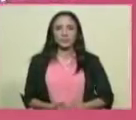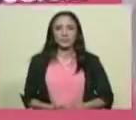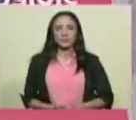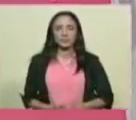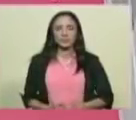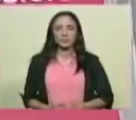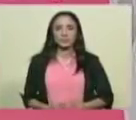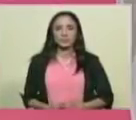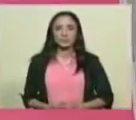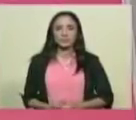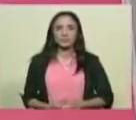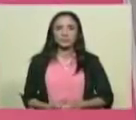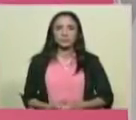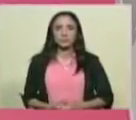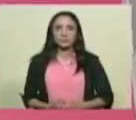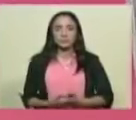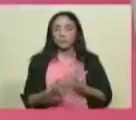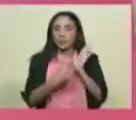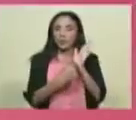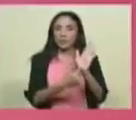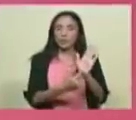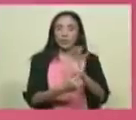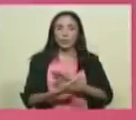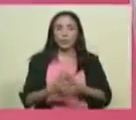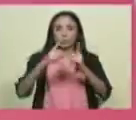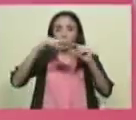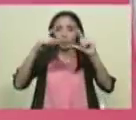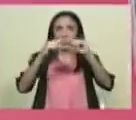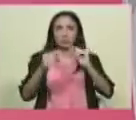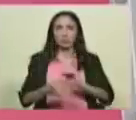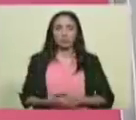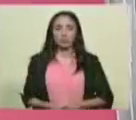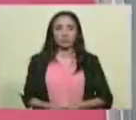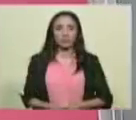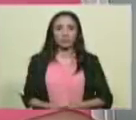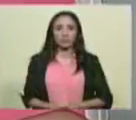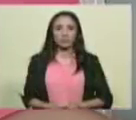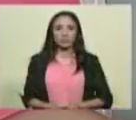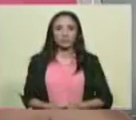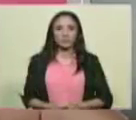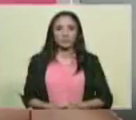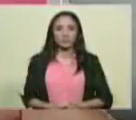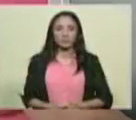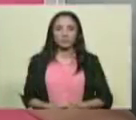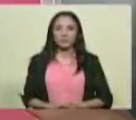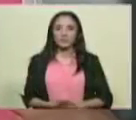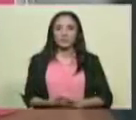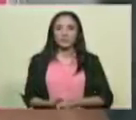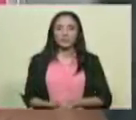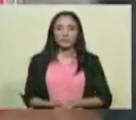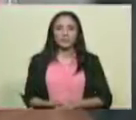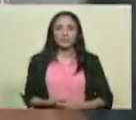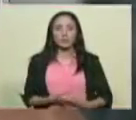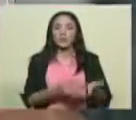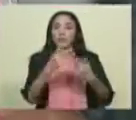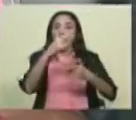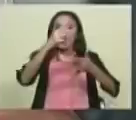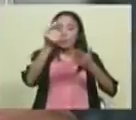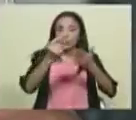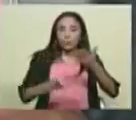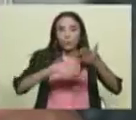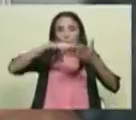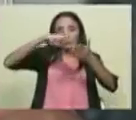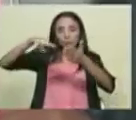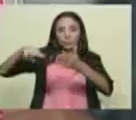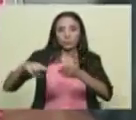Ahí está, mira. Ahí está. Vamos a llenar el país, mujeres. ¿Qué les parece? De murales. Vamos a llevar este mural